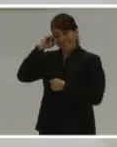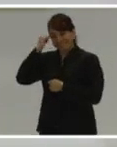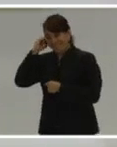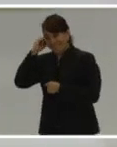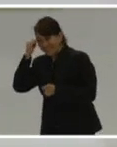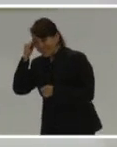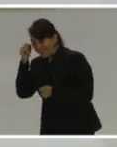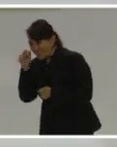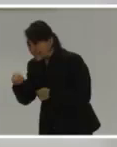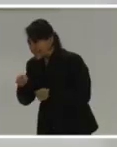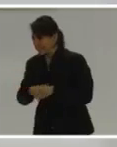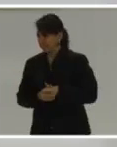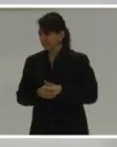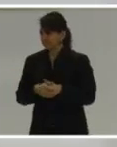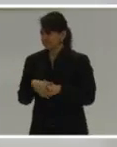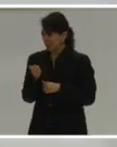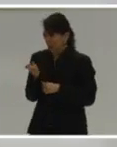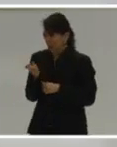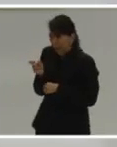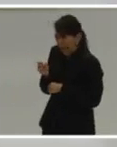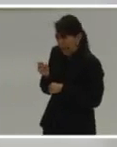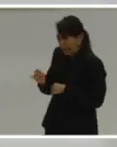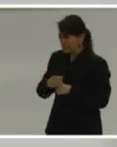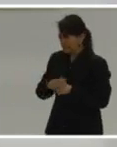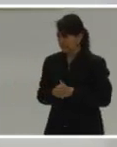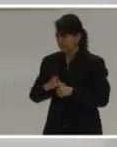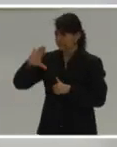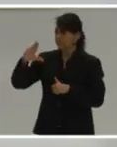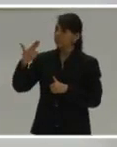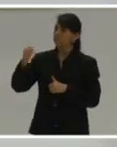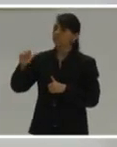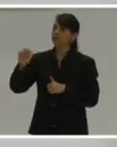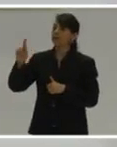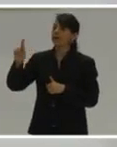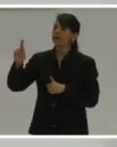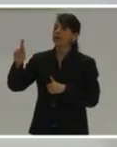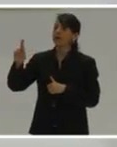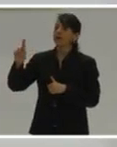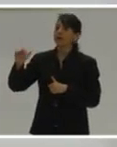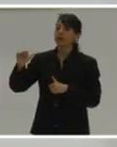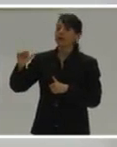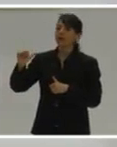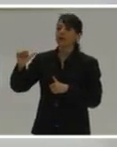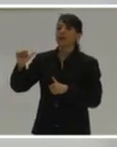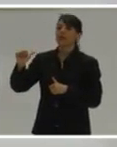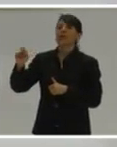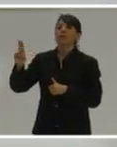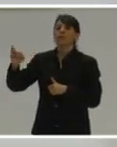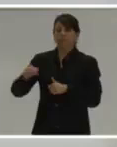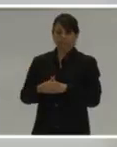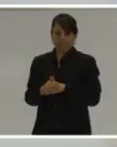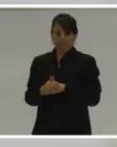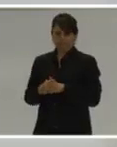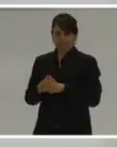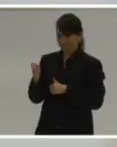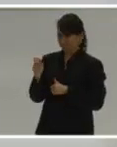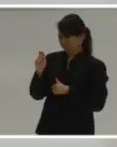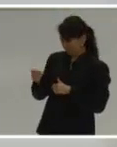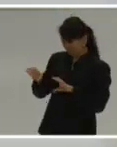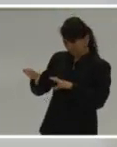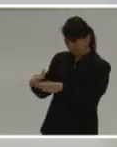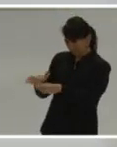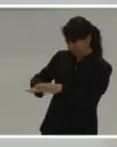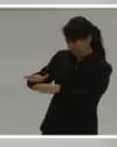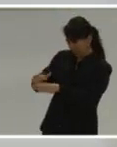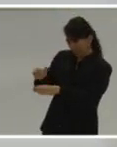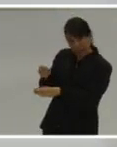este procedimiento, ¿sí? Charagua. Y ahí obviamente está en, por eso digo que no es fácil, porque